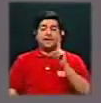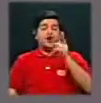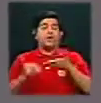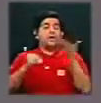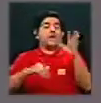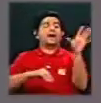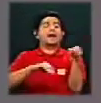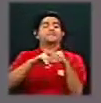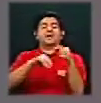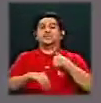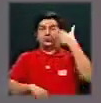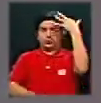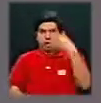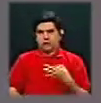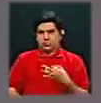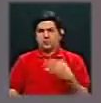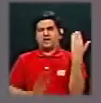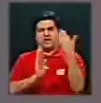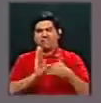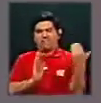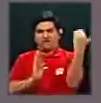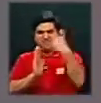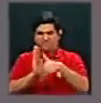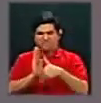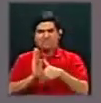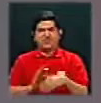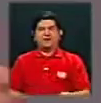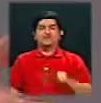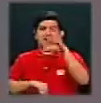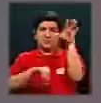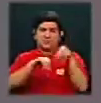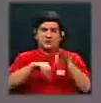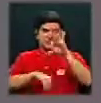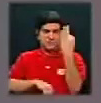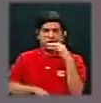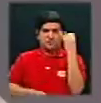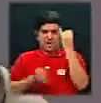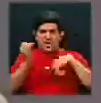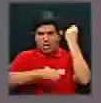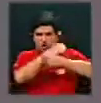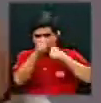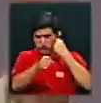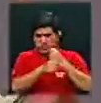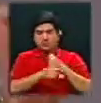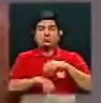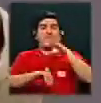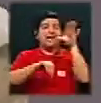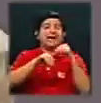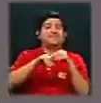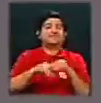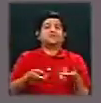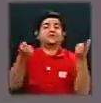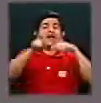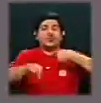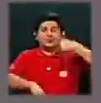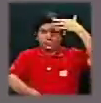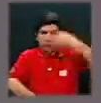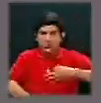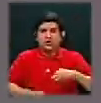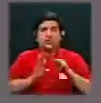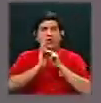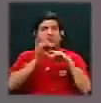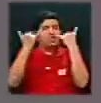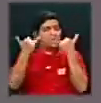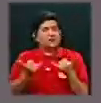elemento adicional que yo creo que ha estado afectando adicionalmente en estos últimos años, adicional al hecho de que me parece que el modelo ya